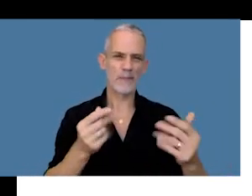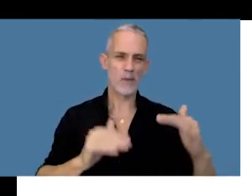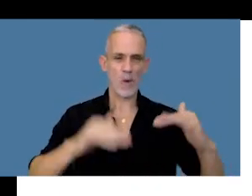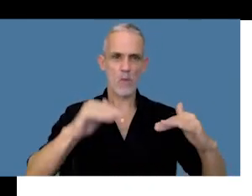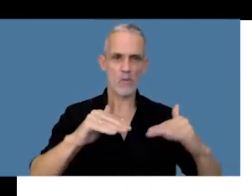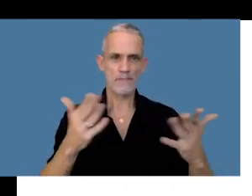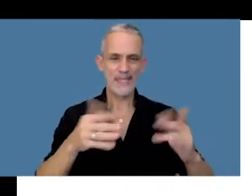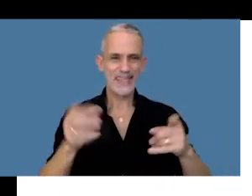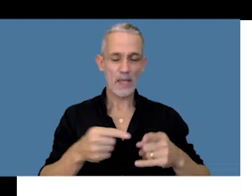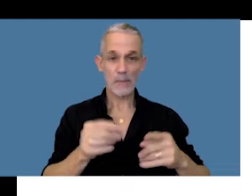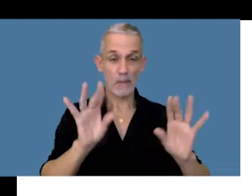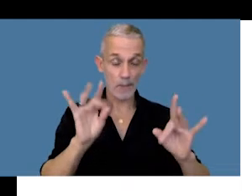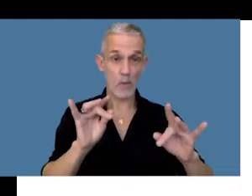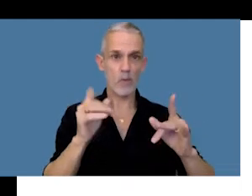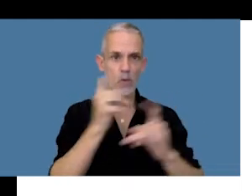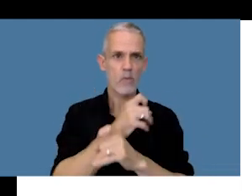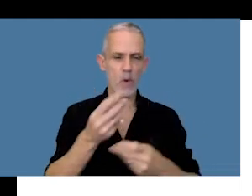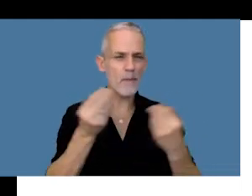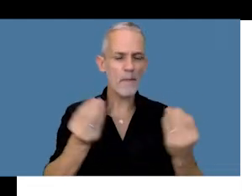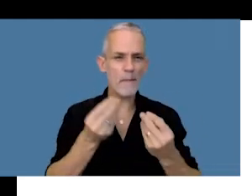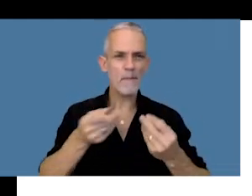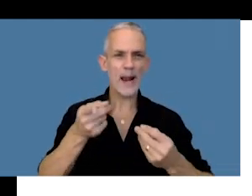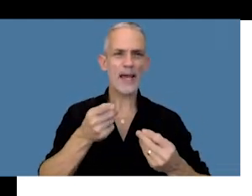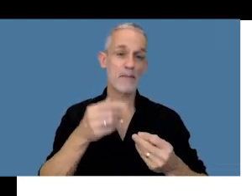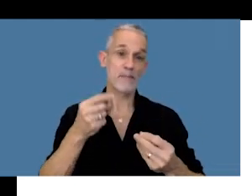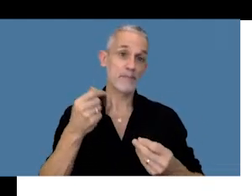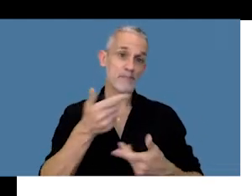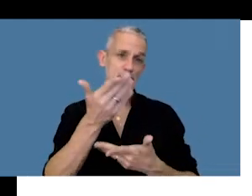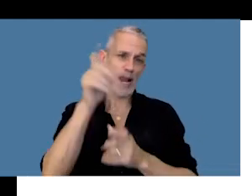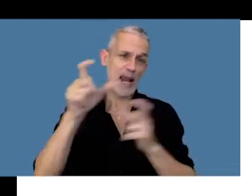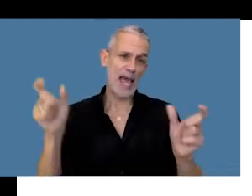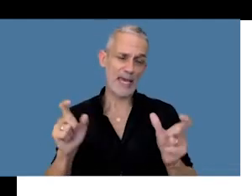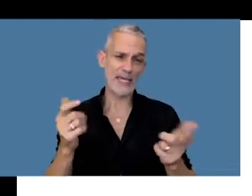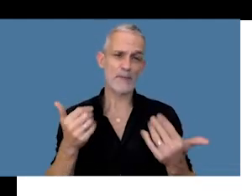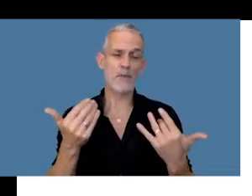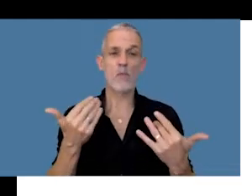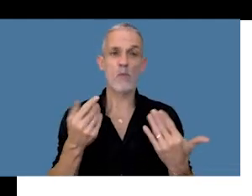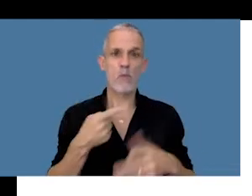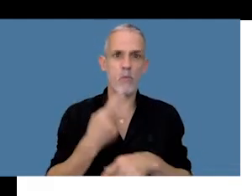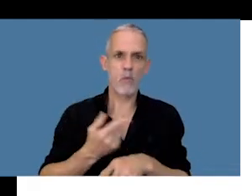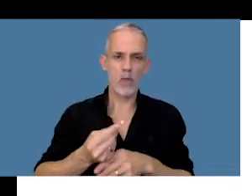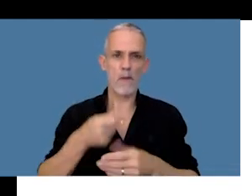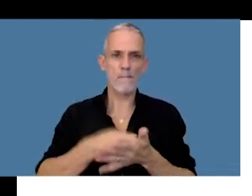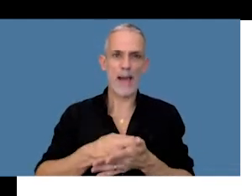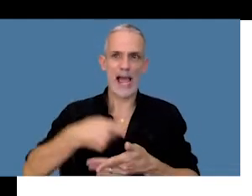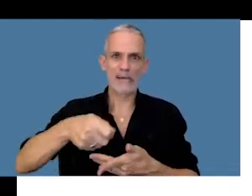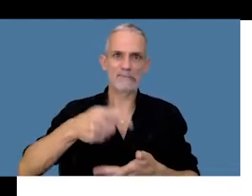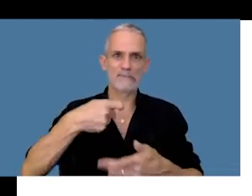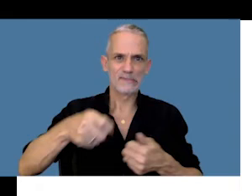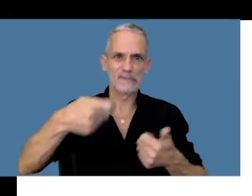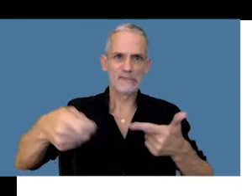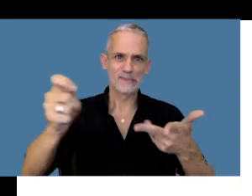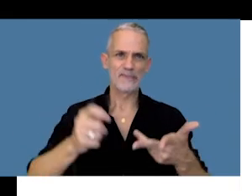las serias dificultades que tuvo, digamos, el común de la población para poder ponerse al día con las